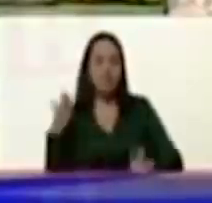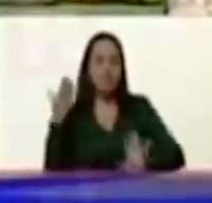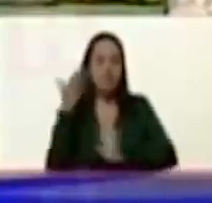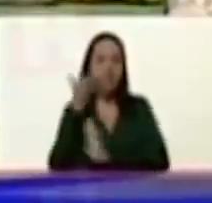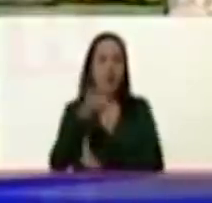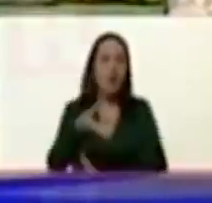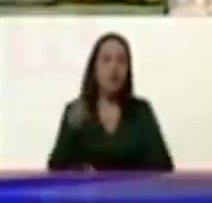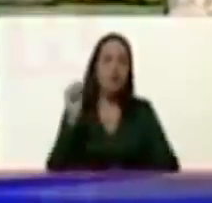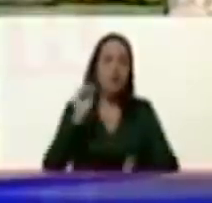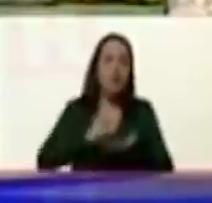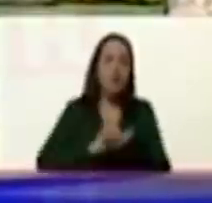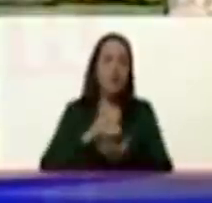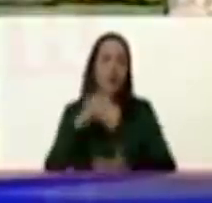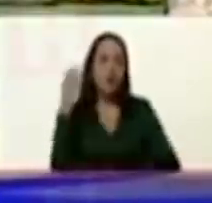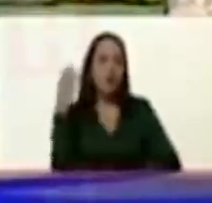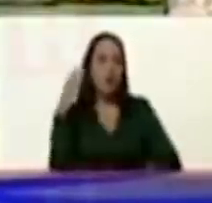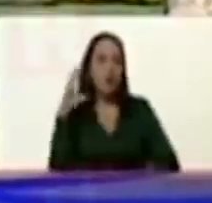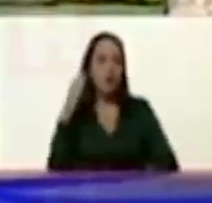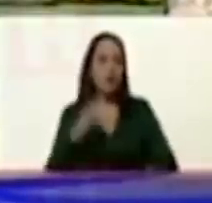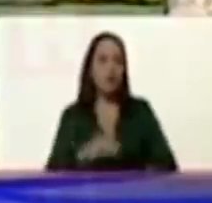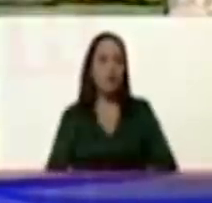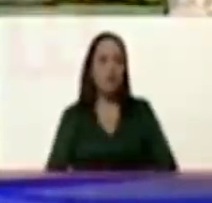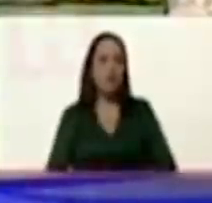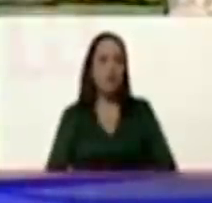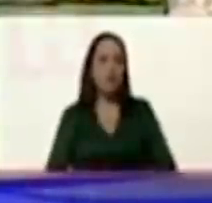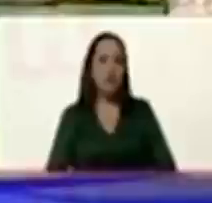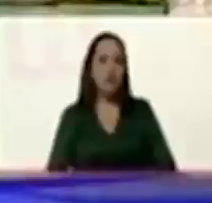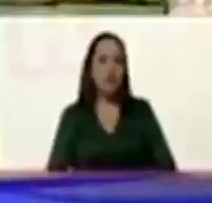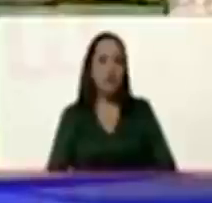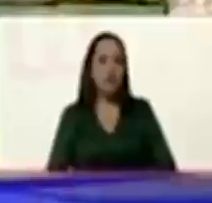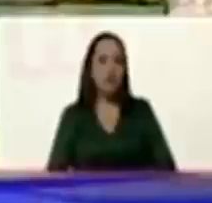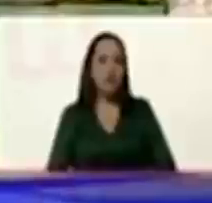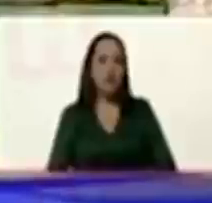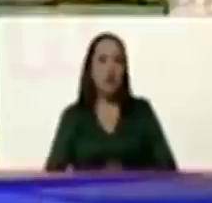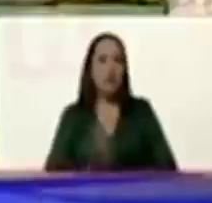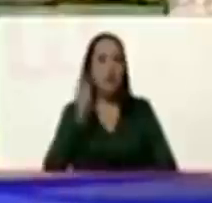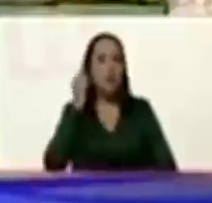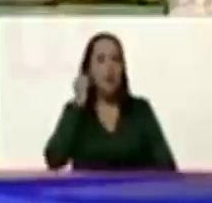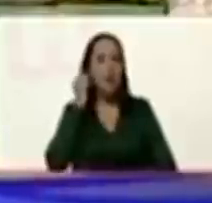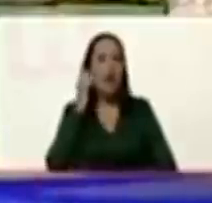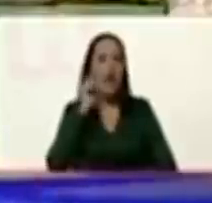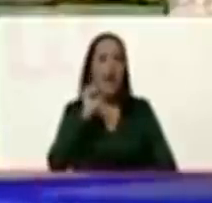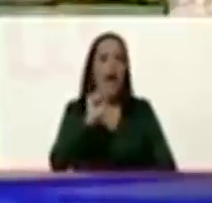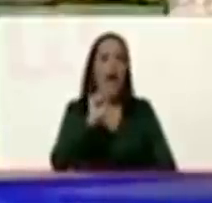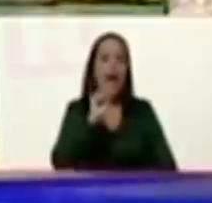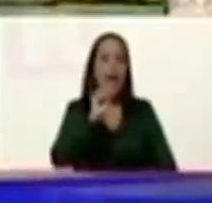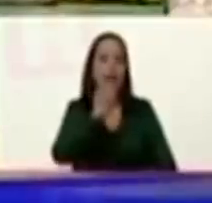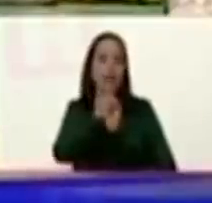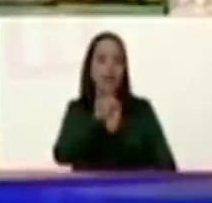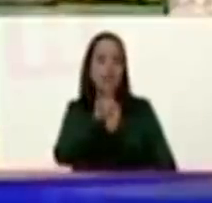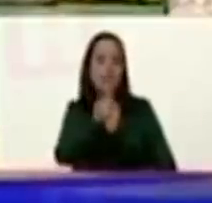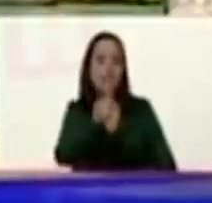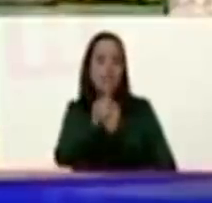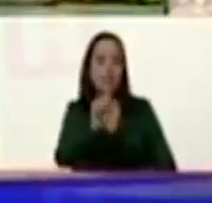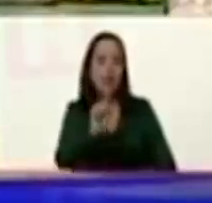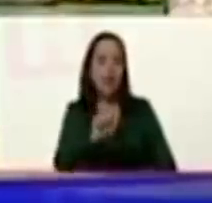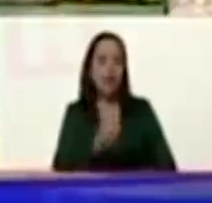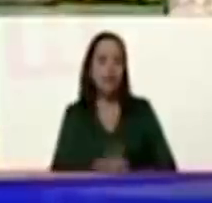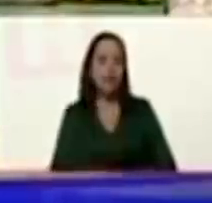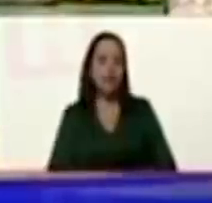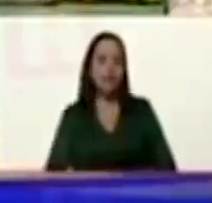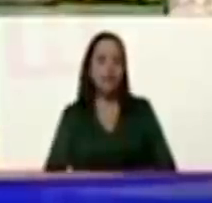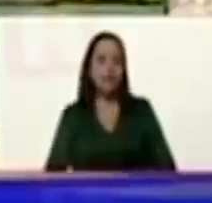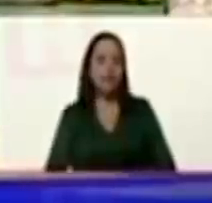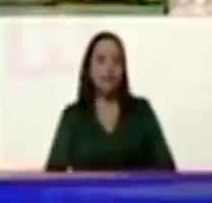identidad. La bancarrota venezolana es simple. Tras no ahorrar durante los años en que el barril se cotizó a niveles récord, no invertir